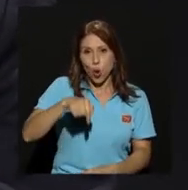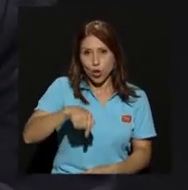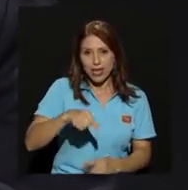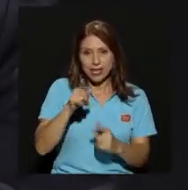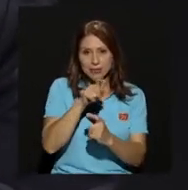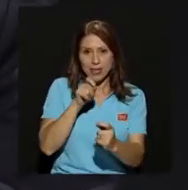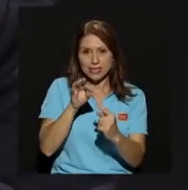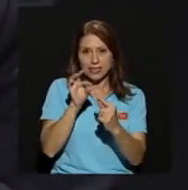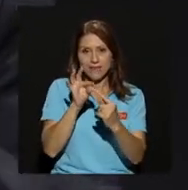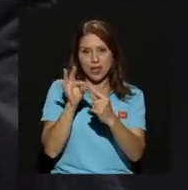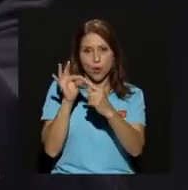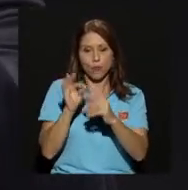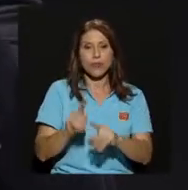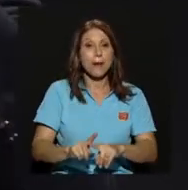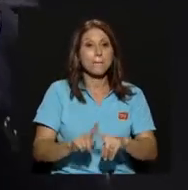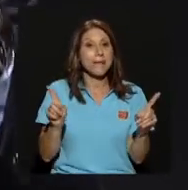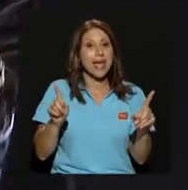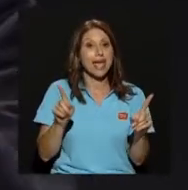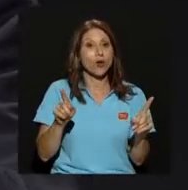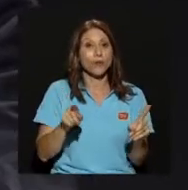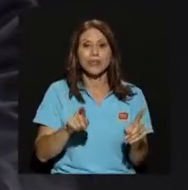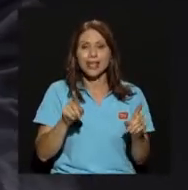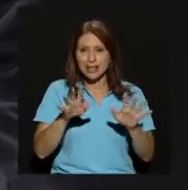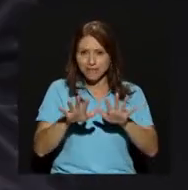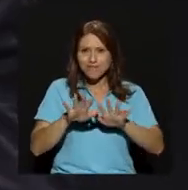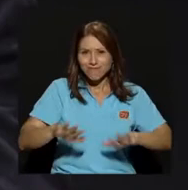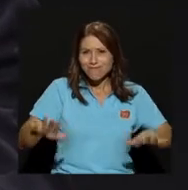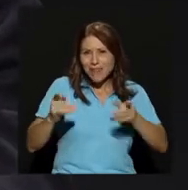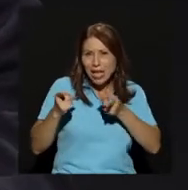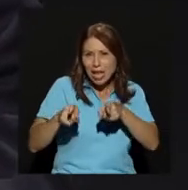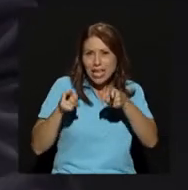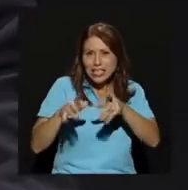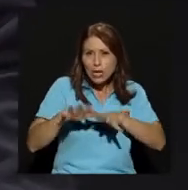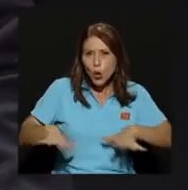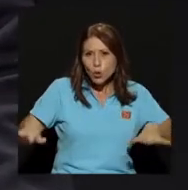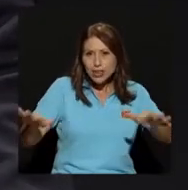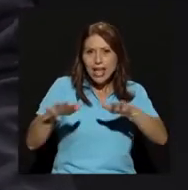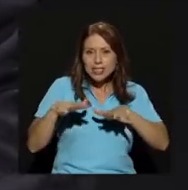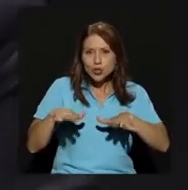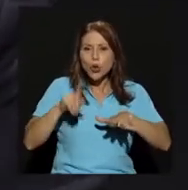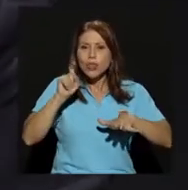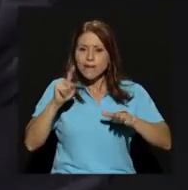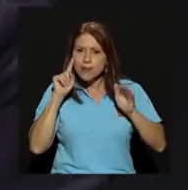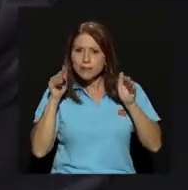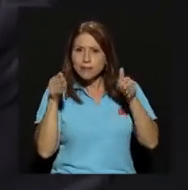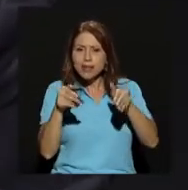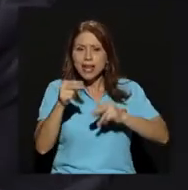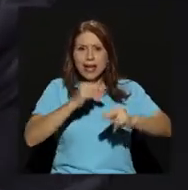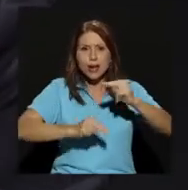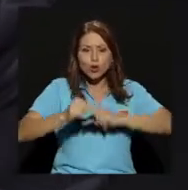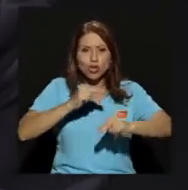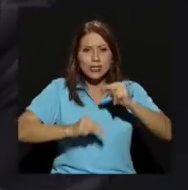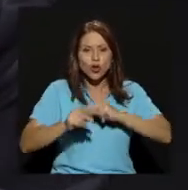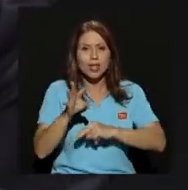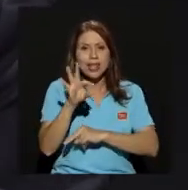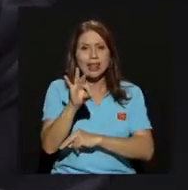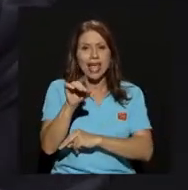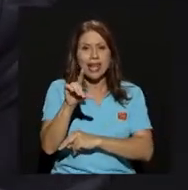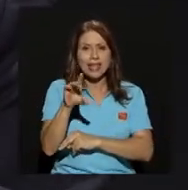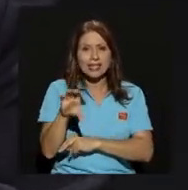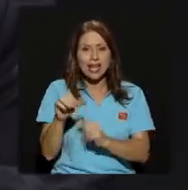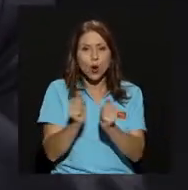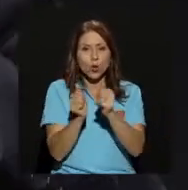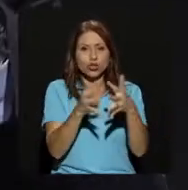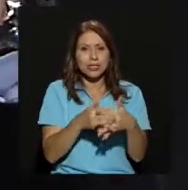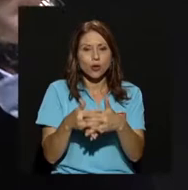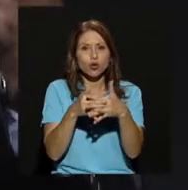específico pero es dentro de ese contexto que debe verse entonces la negociación del tlc con los eeuu